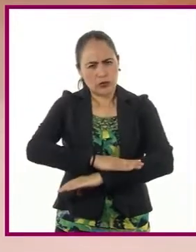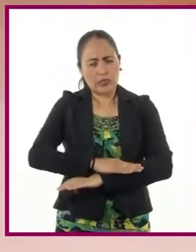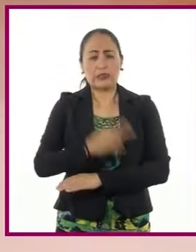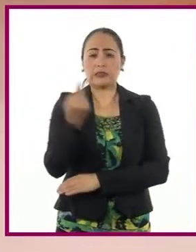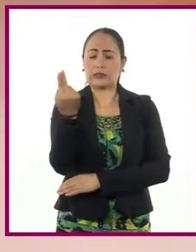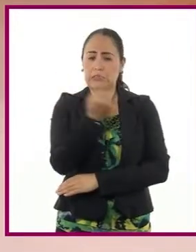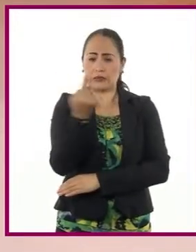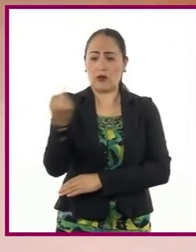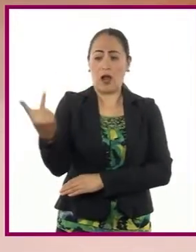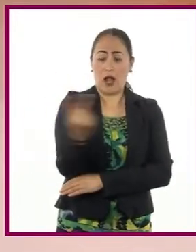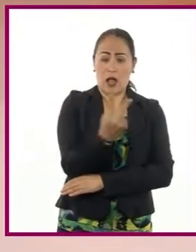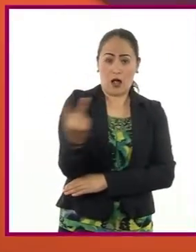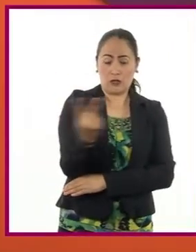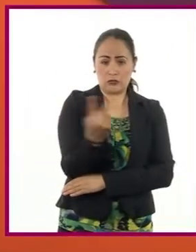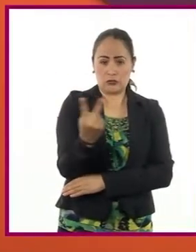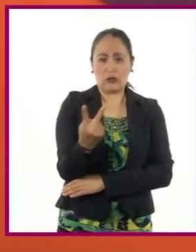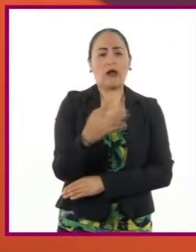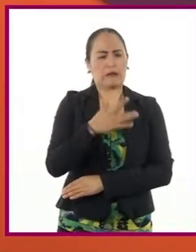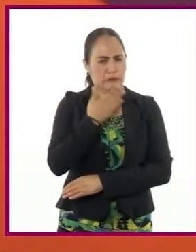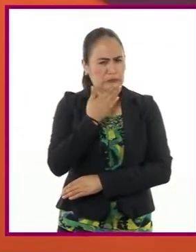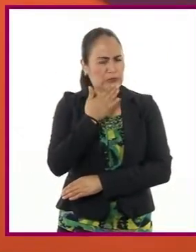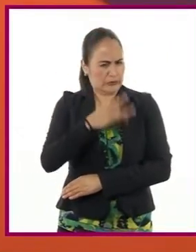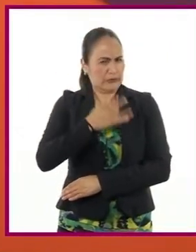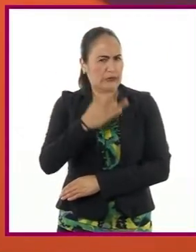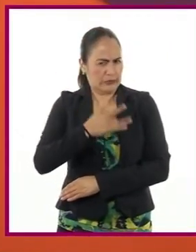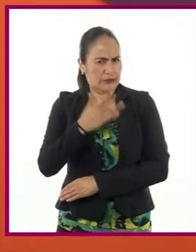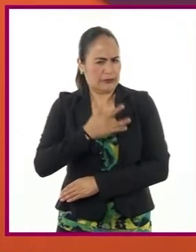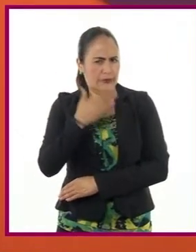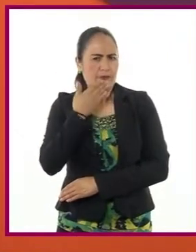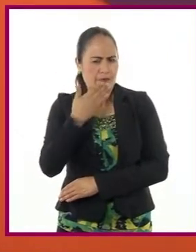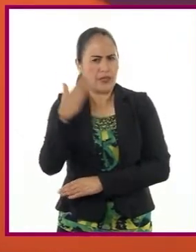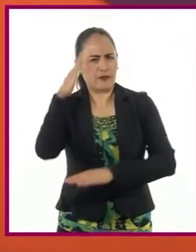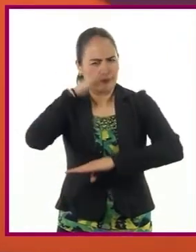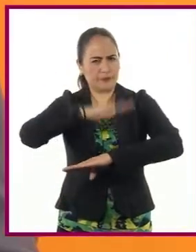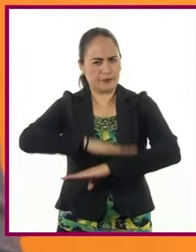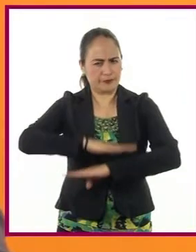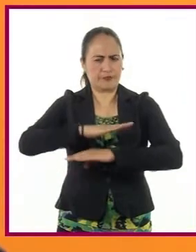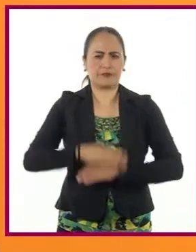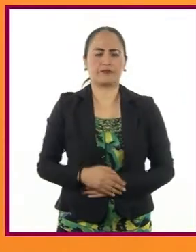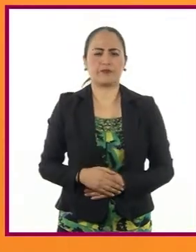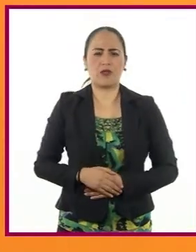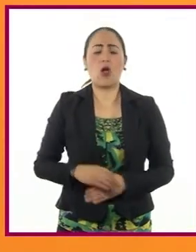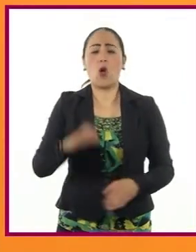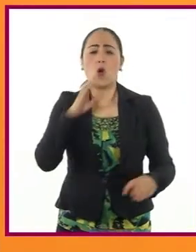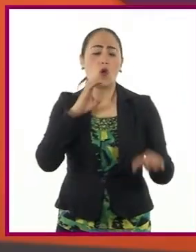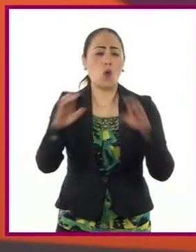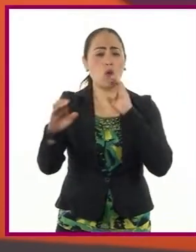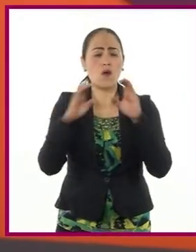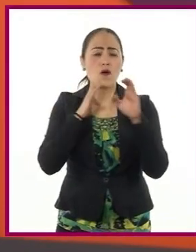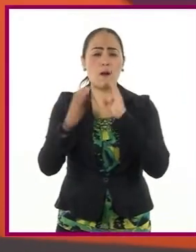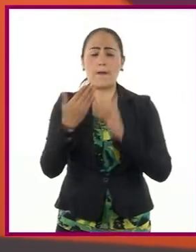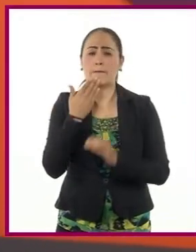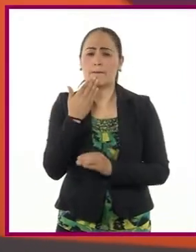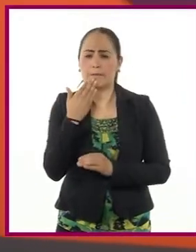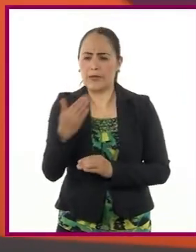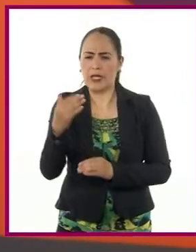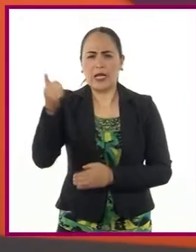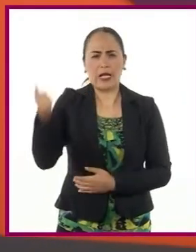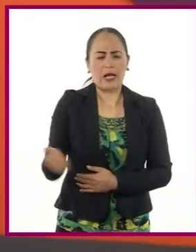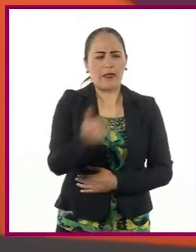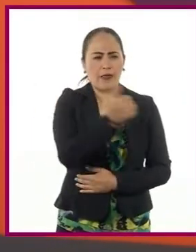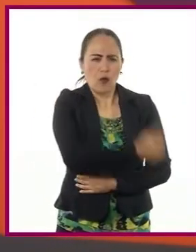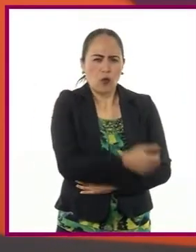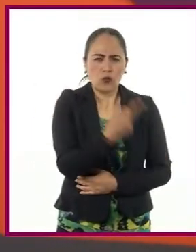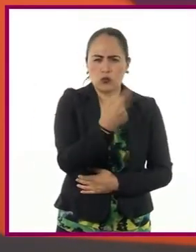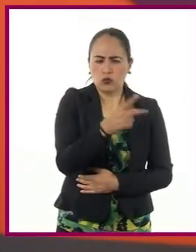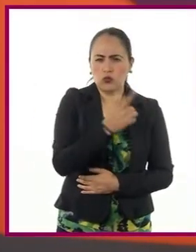satisfechas con la solución final. Una buena comunicación permite expresar y comprender los intereses y necesidades de cada